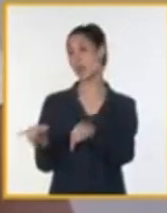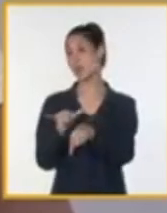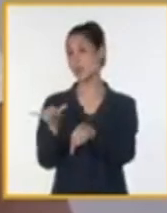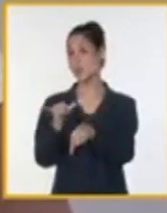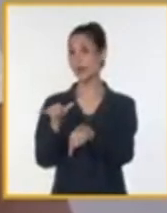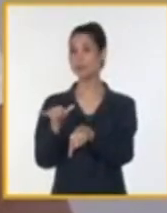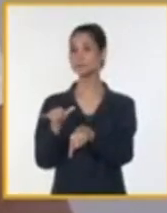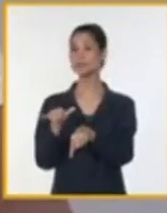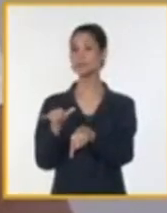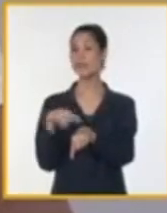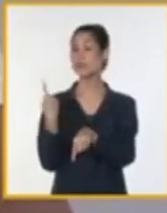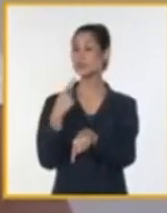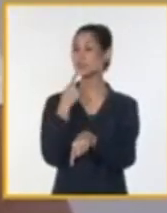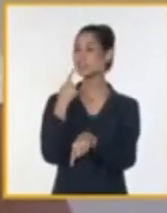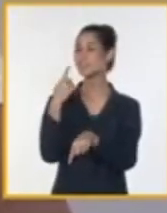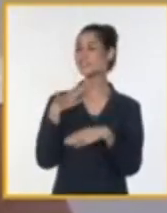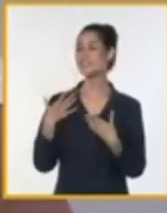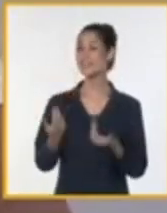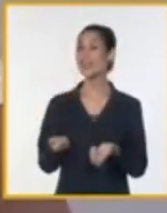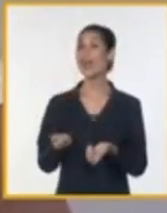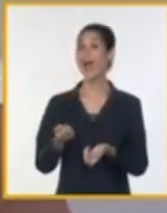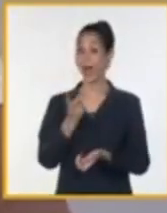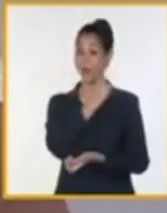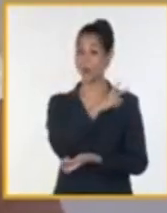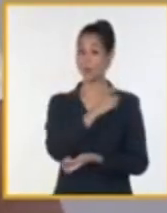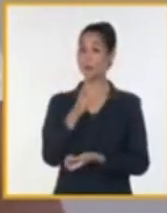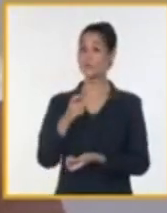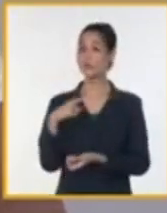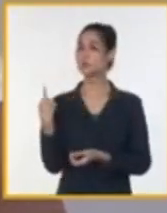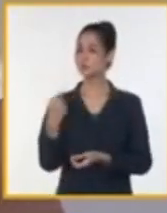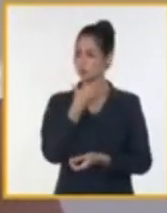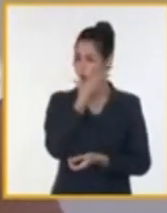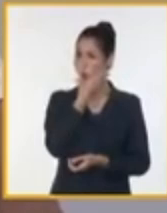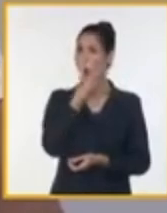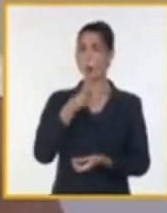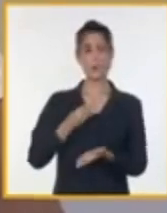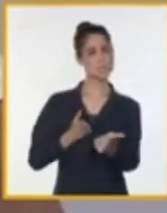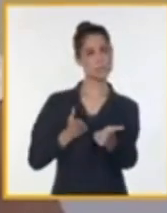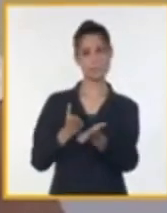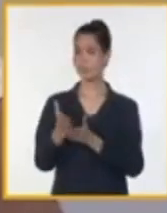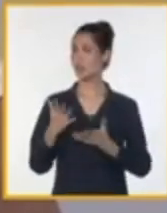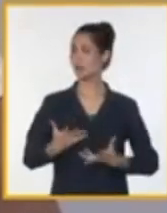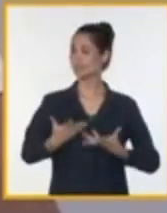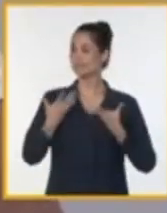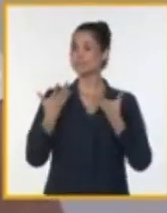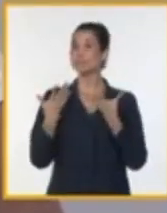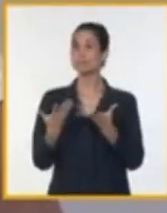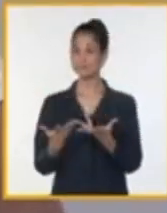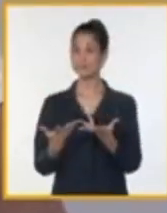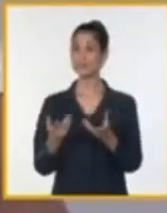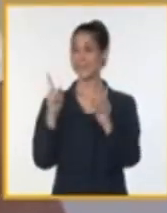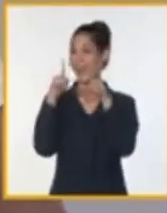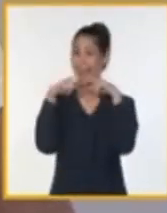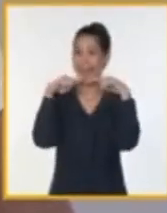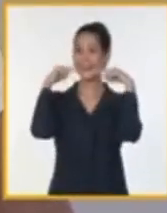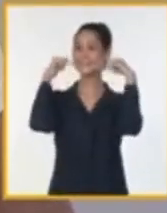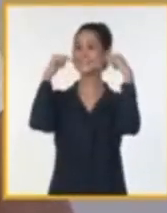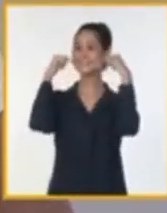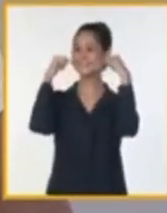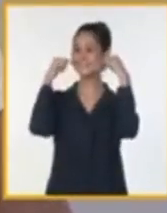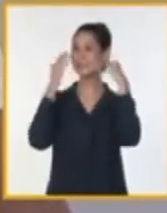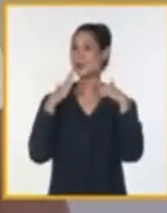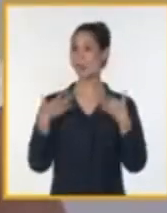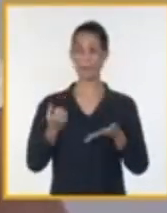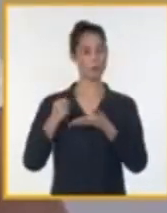los profes que estamos seguros que el movimiento estudiantil universitario cubano irá hasta estos lugares también con la alegría que nos caracteriza a producir también desde